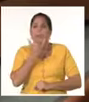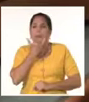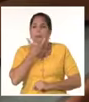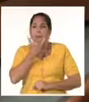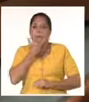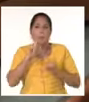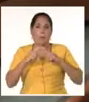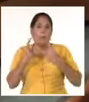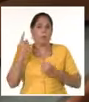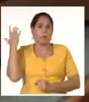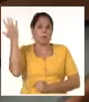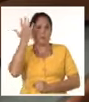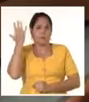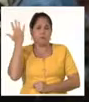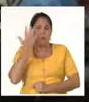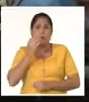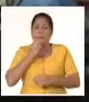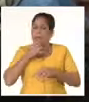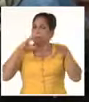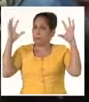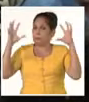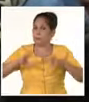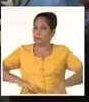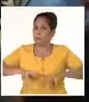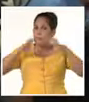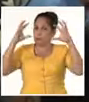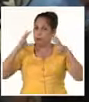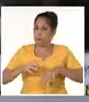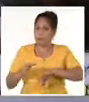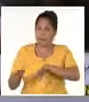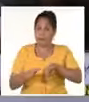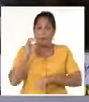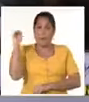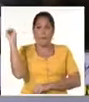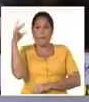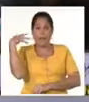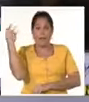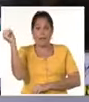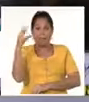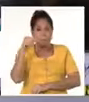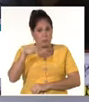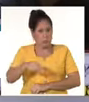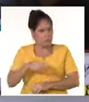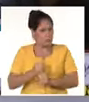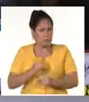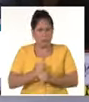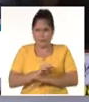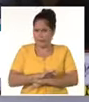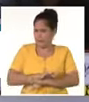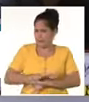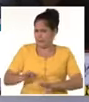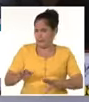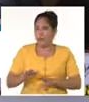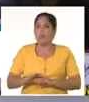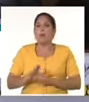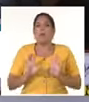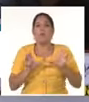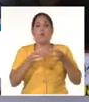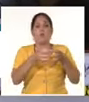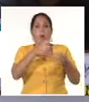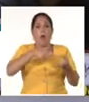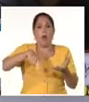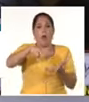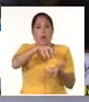el feno meteorológico en el caso de maí hoy se trabaja ya se llevó hasta las sus estaciones el